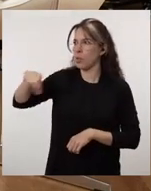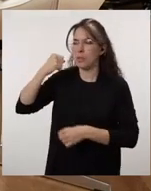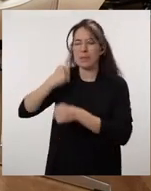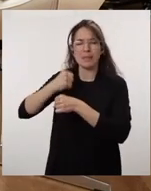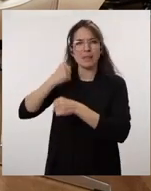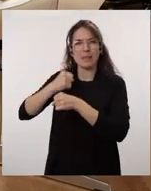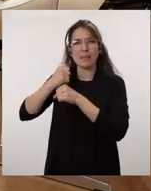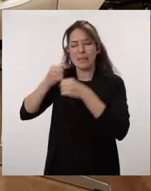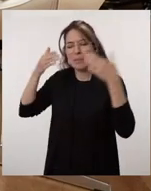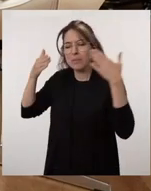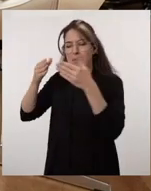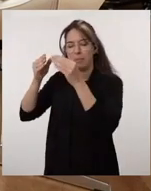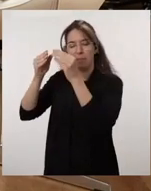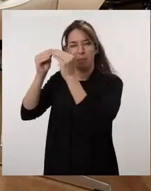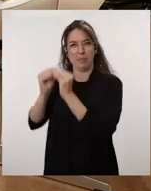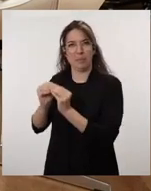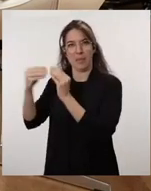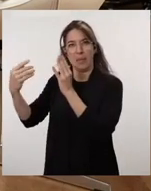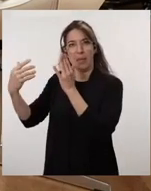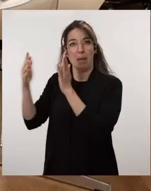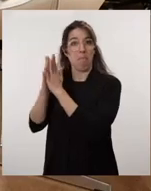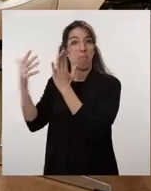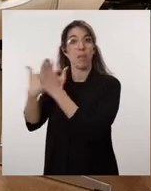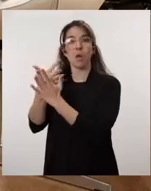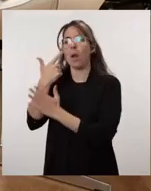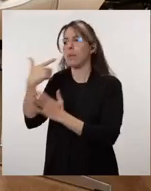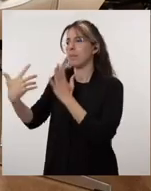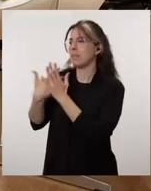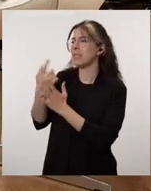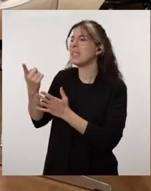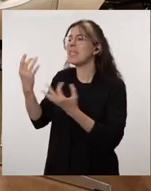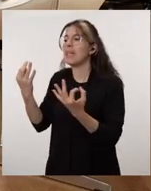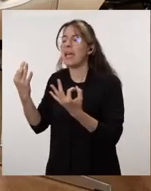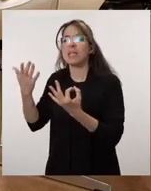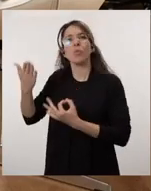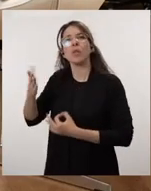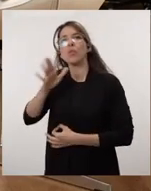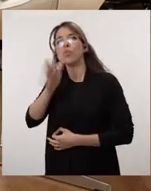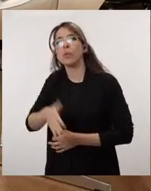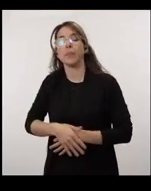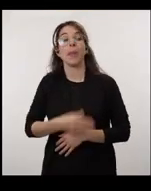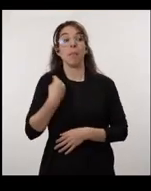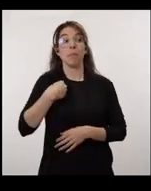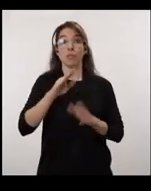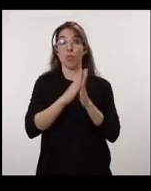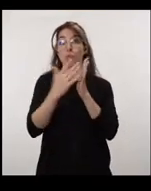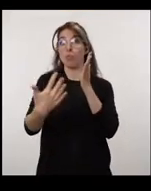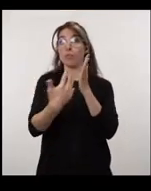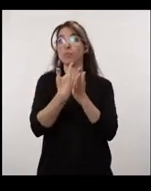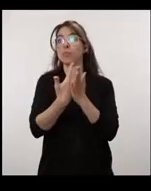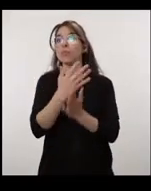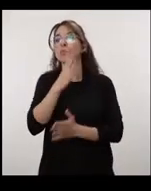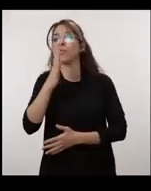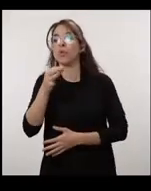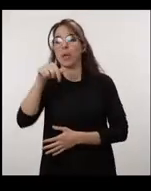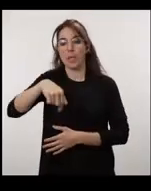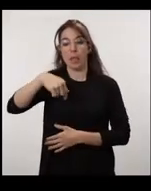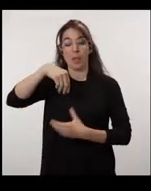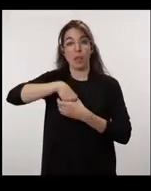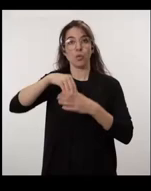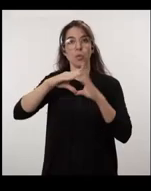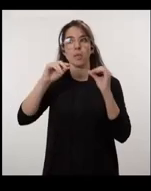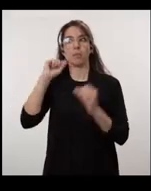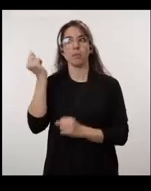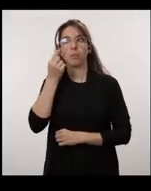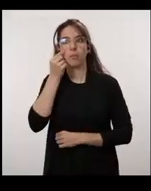y me gustaría que nos contaras en qué consiste y por qué es tan importante el manual surge de la necesidad que hemos detectado en la universidad